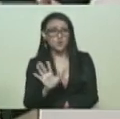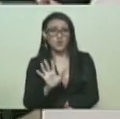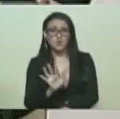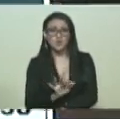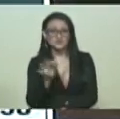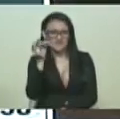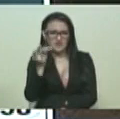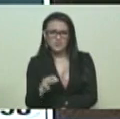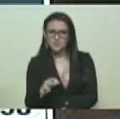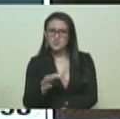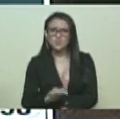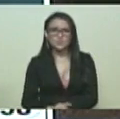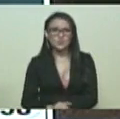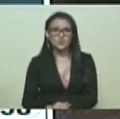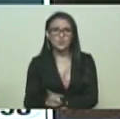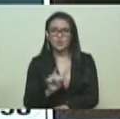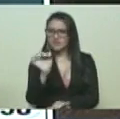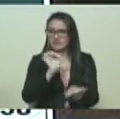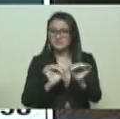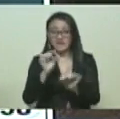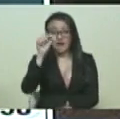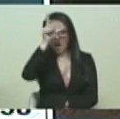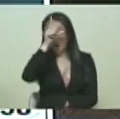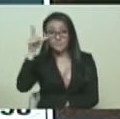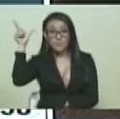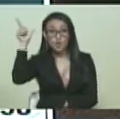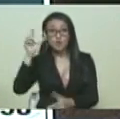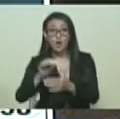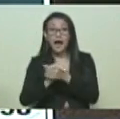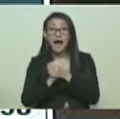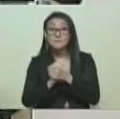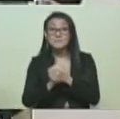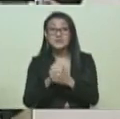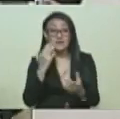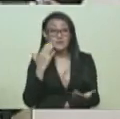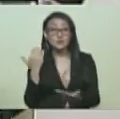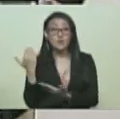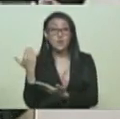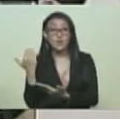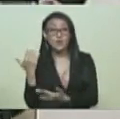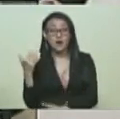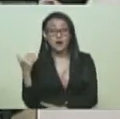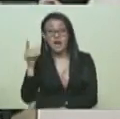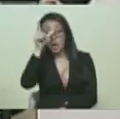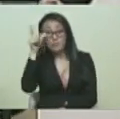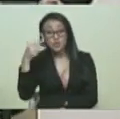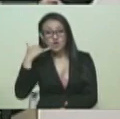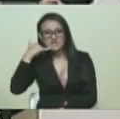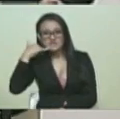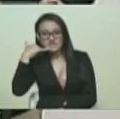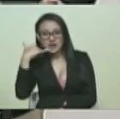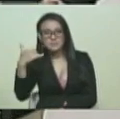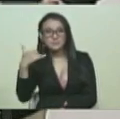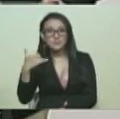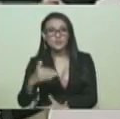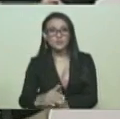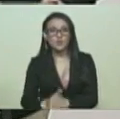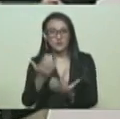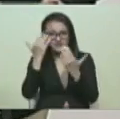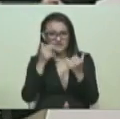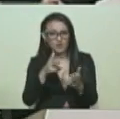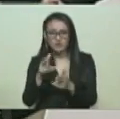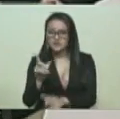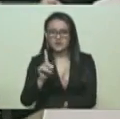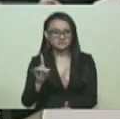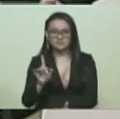Chacín Díaz. No va a salir en defensa de Leopoldo López, que es su amigo personal y que lo llamó para dirigir acciones terroristas. No